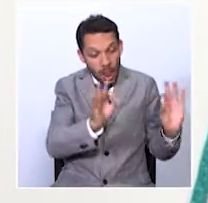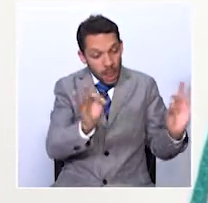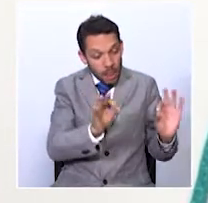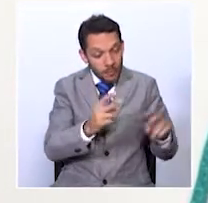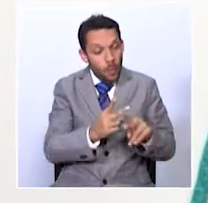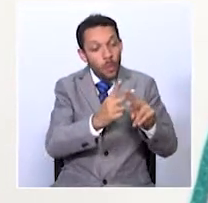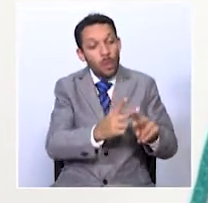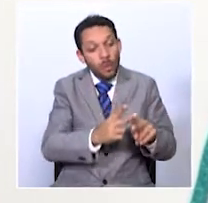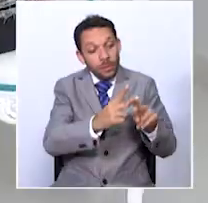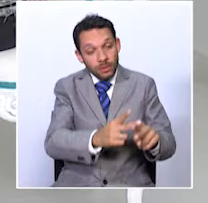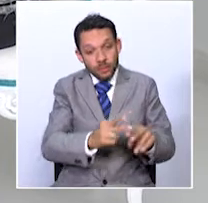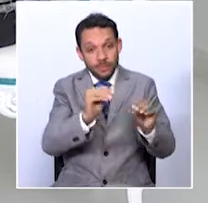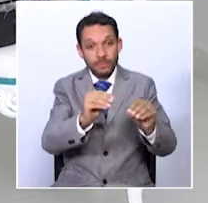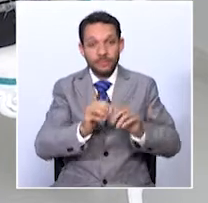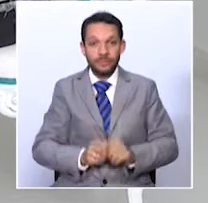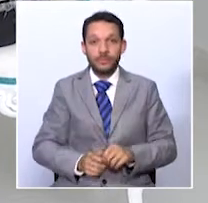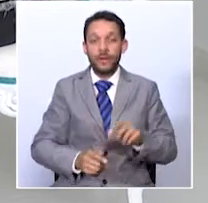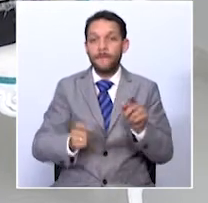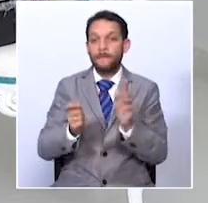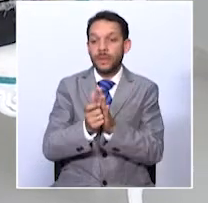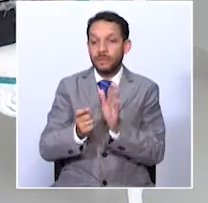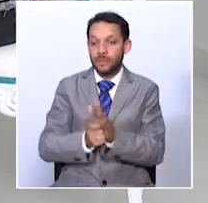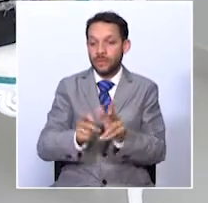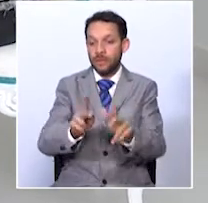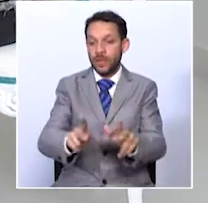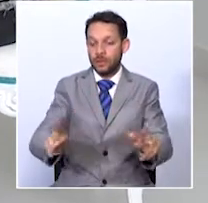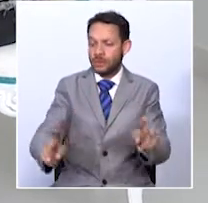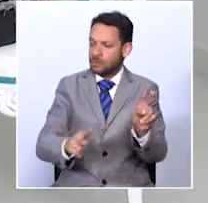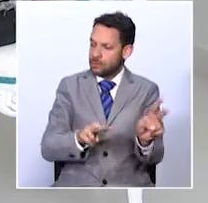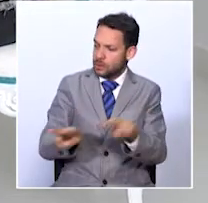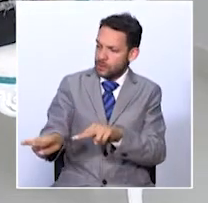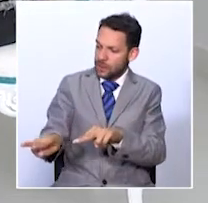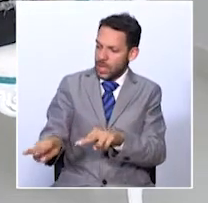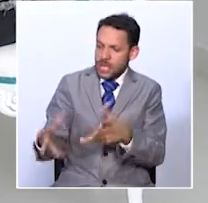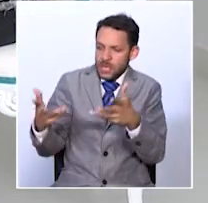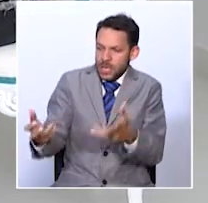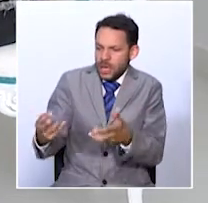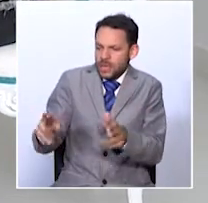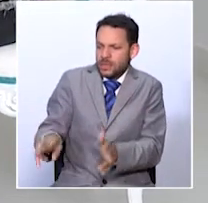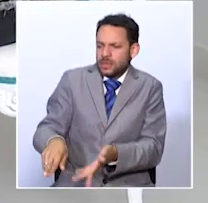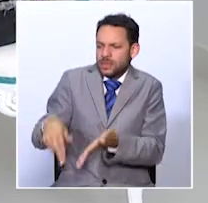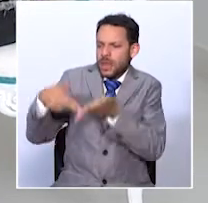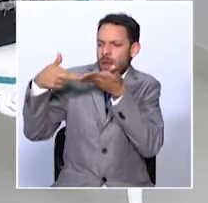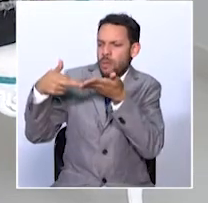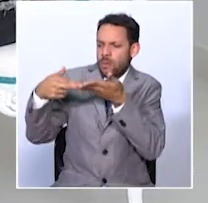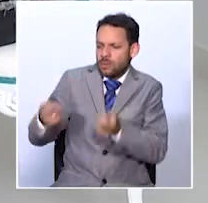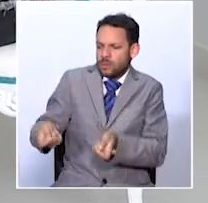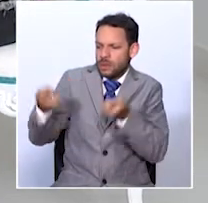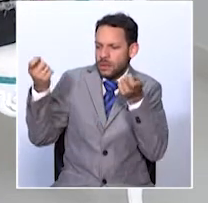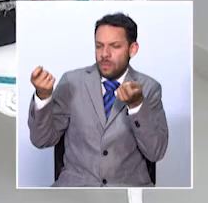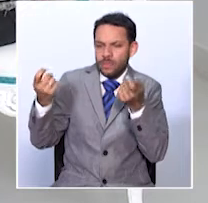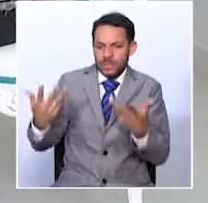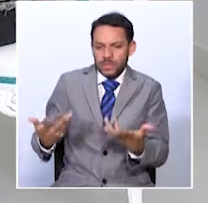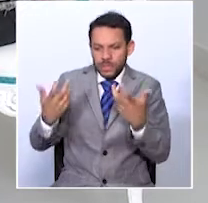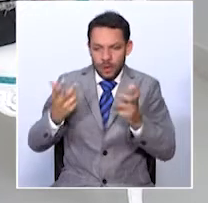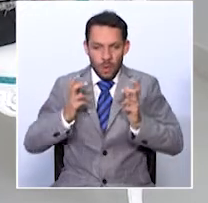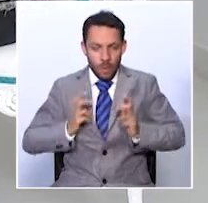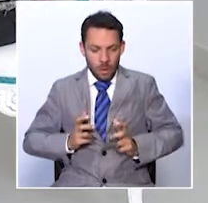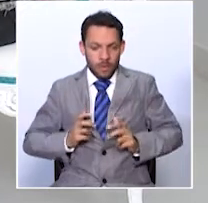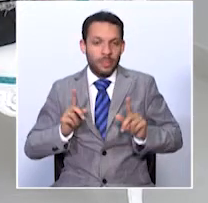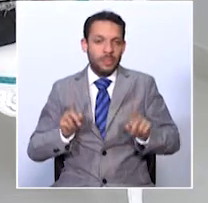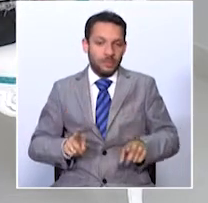sociedad. Muchas personas ven al cirujano plástico como el salvador y se les olvida que el cuerpo tiene un